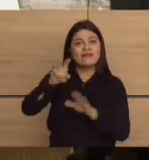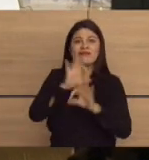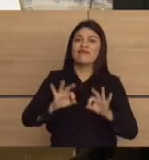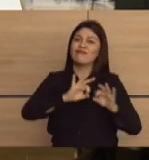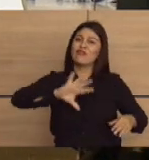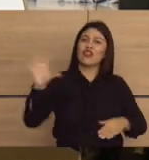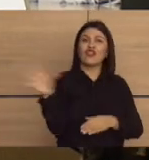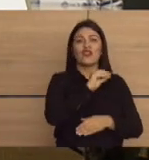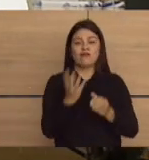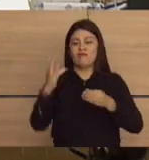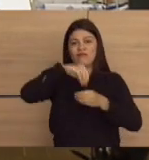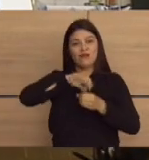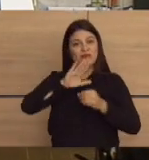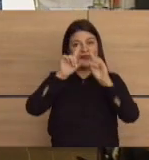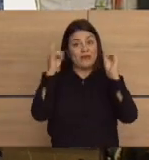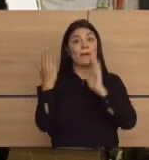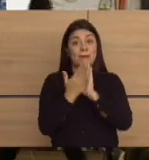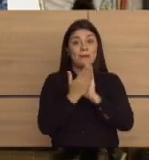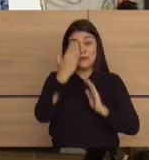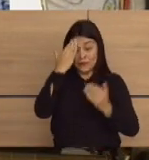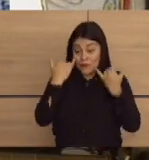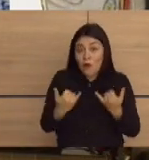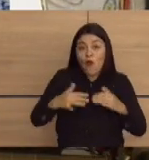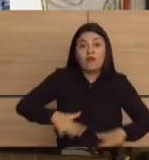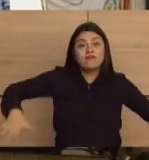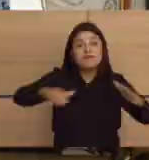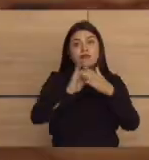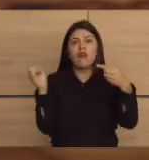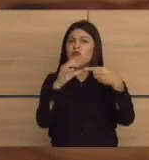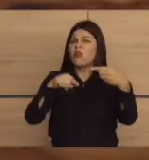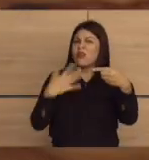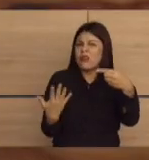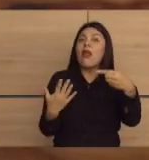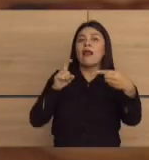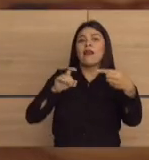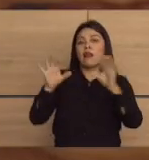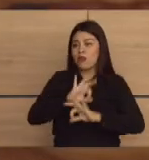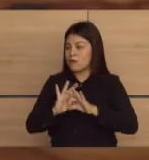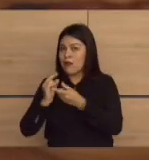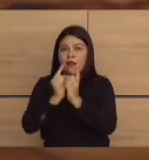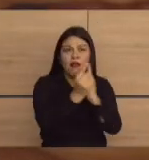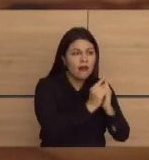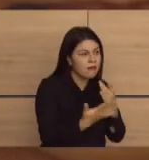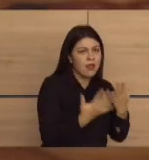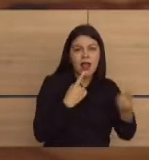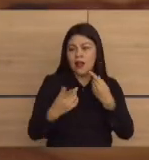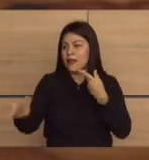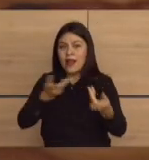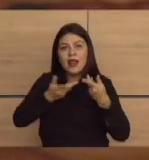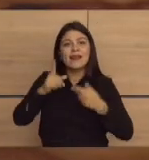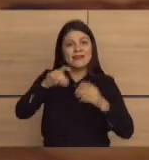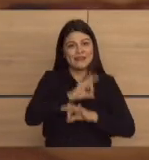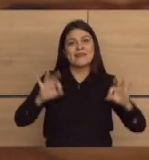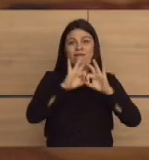sistema educativo. Este foro es un espacio para el encuentro, para el diálogo, para que alrededor de